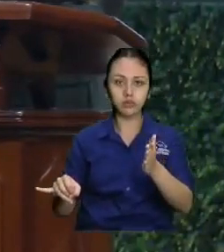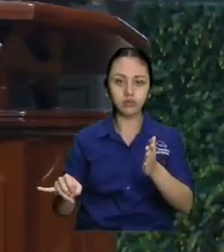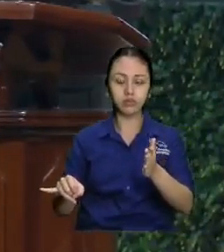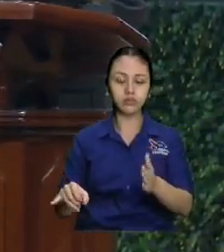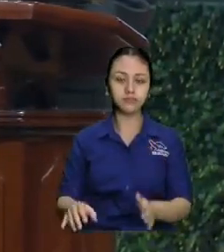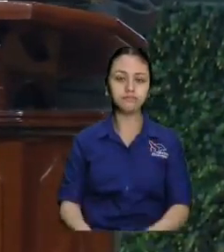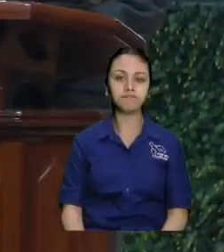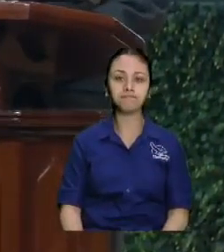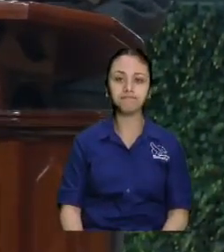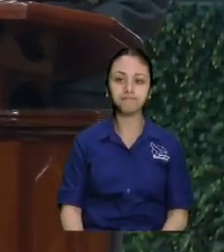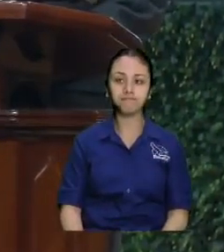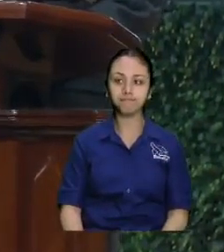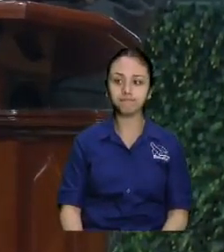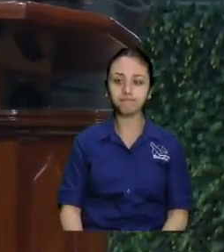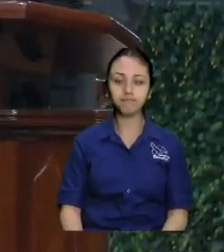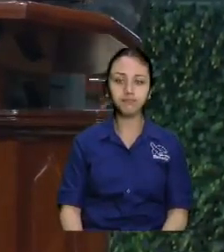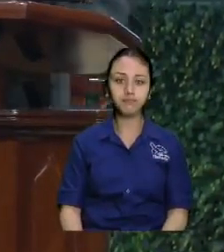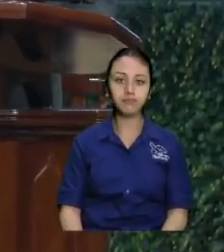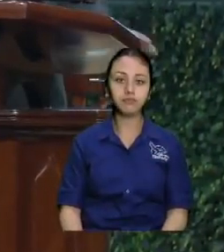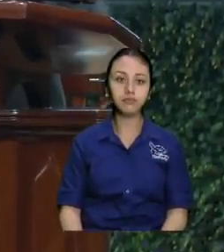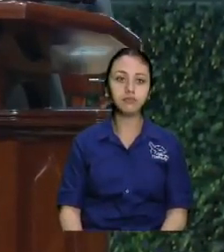severos.